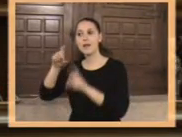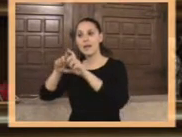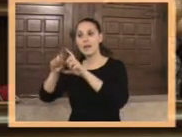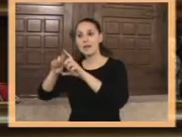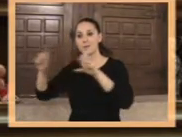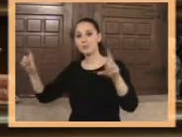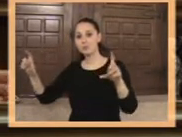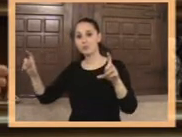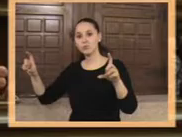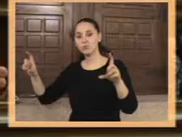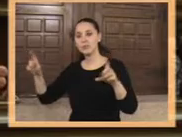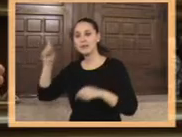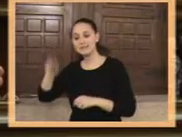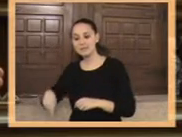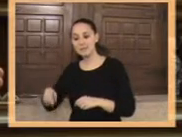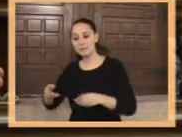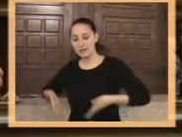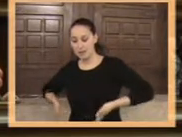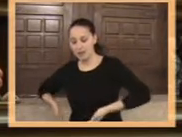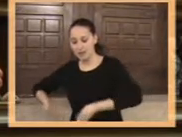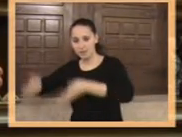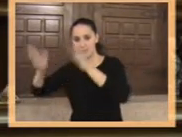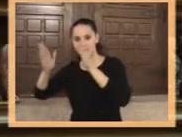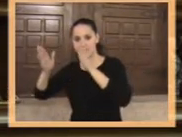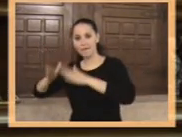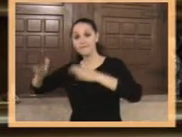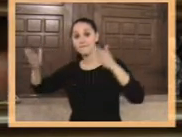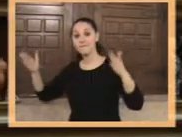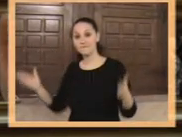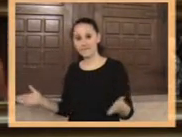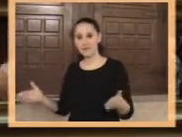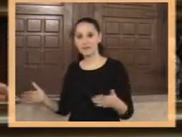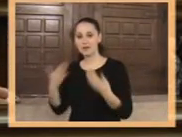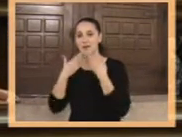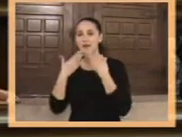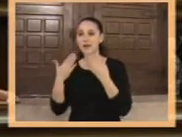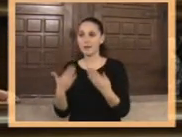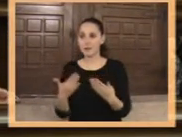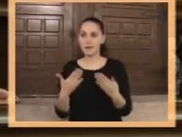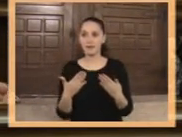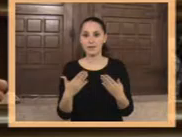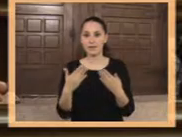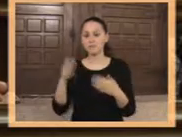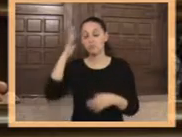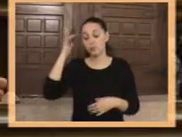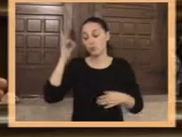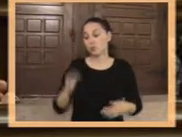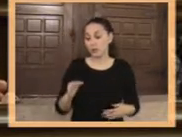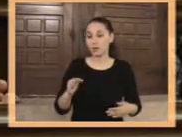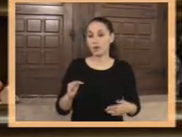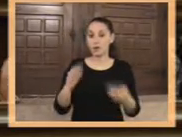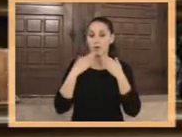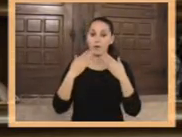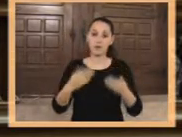para la vía pública, espacio público, vía pública. Todo ello gracias a la previsión, yo creo, acertada del